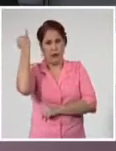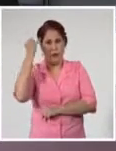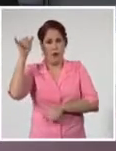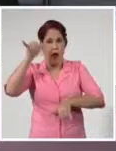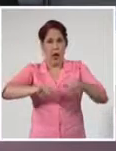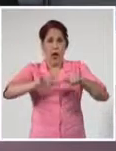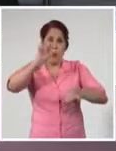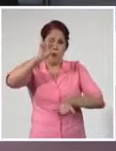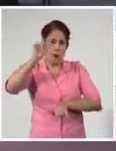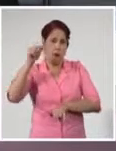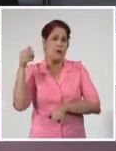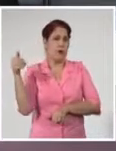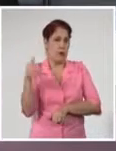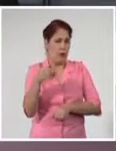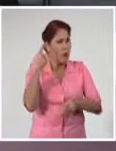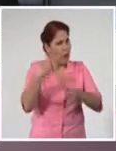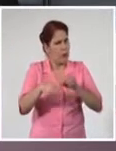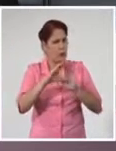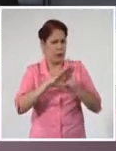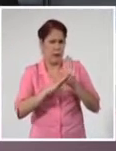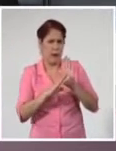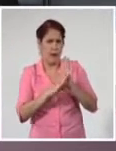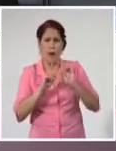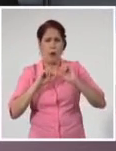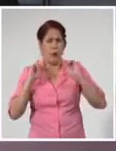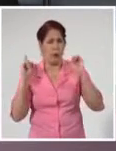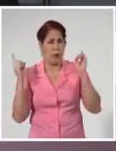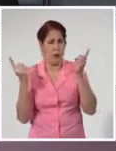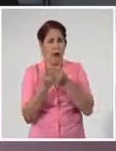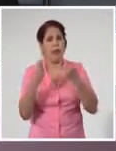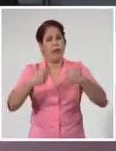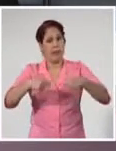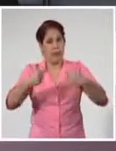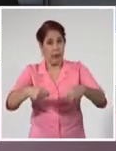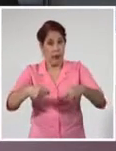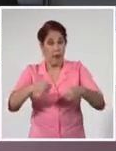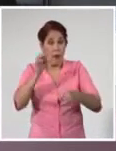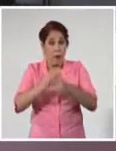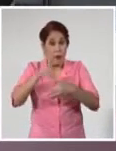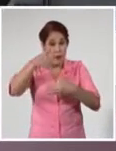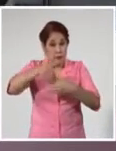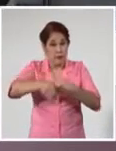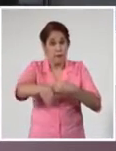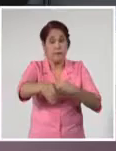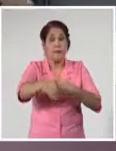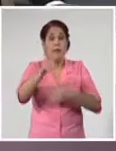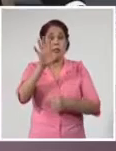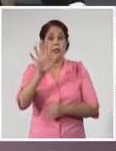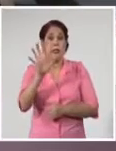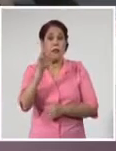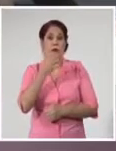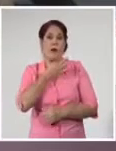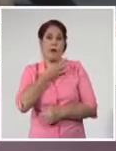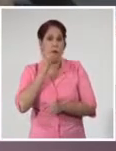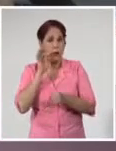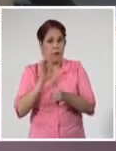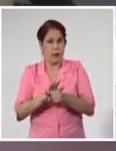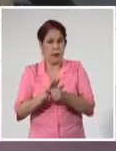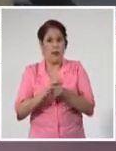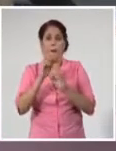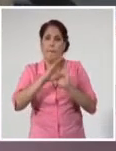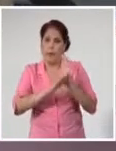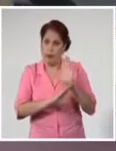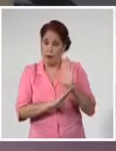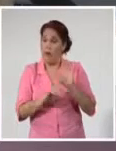país y adoptar otras de carácter general que serán efectivas a partir del próximo 5 de enero. Era algo